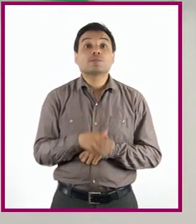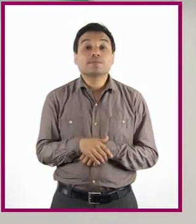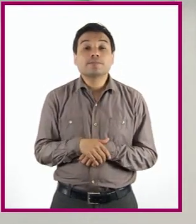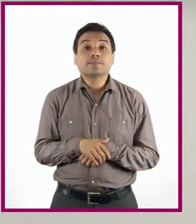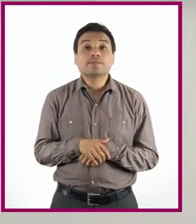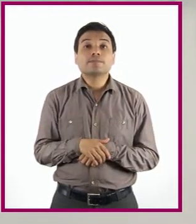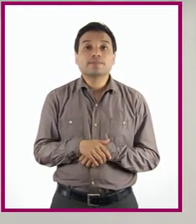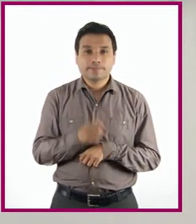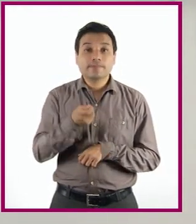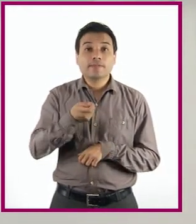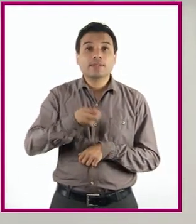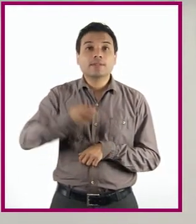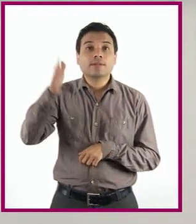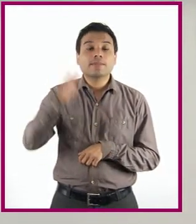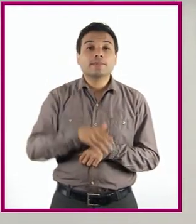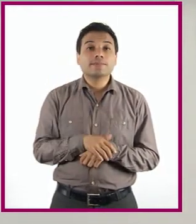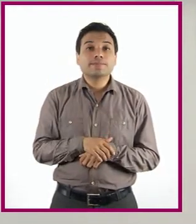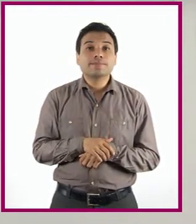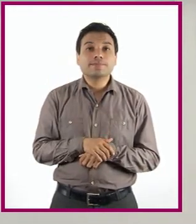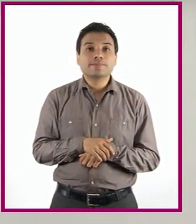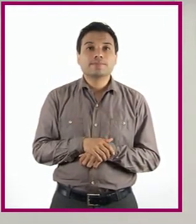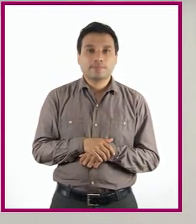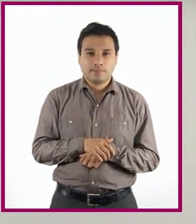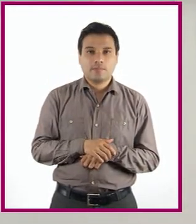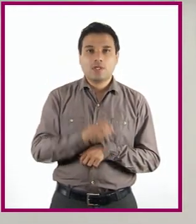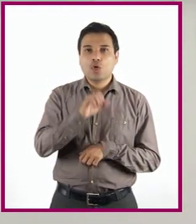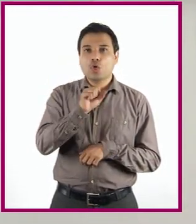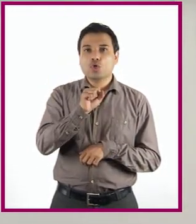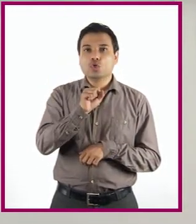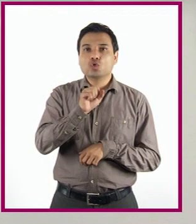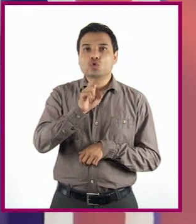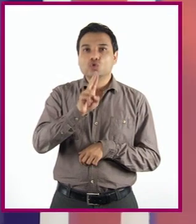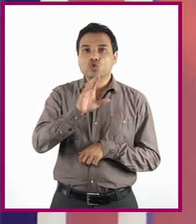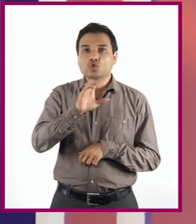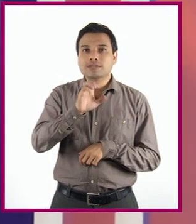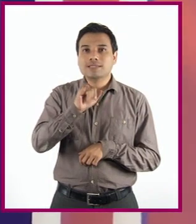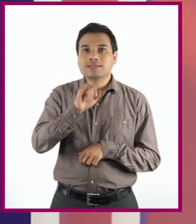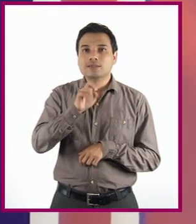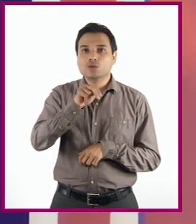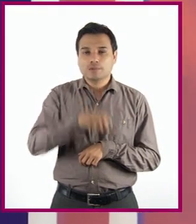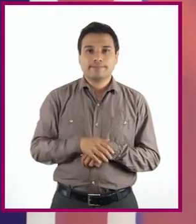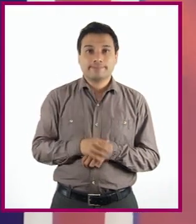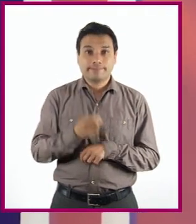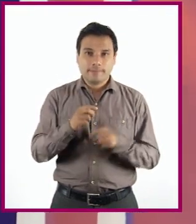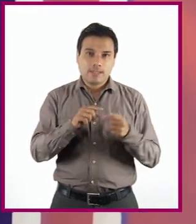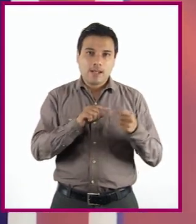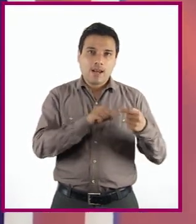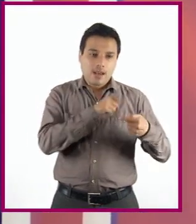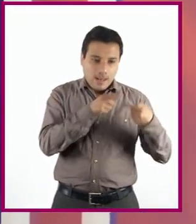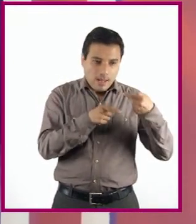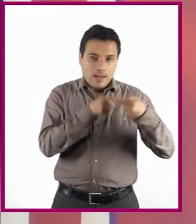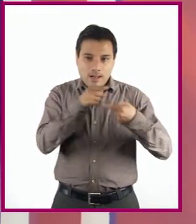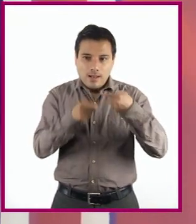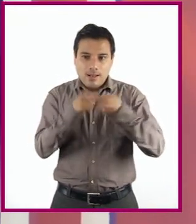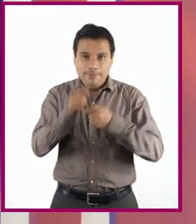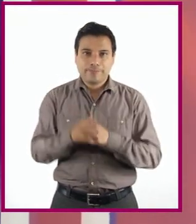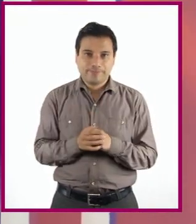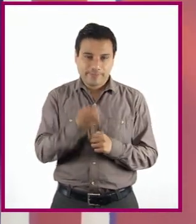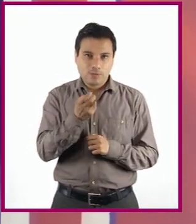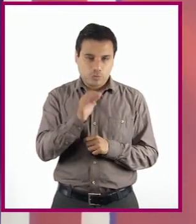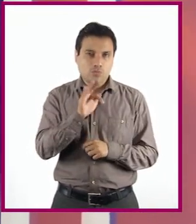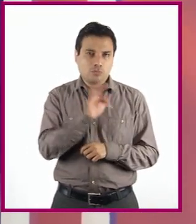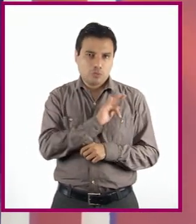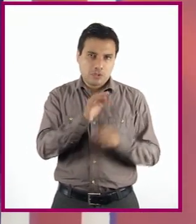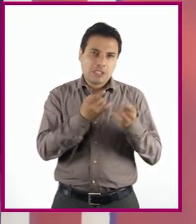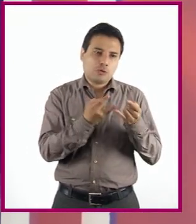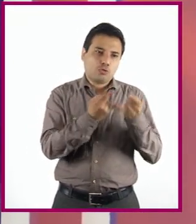al principio, se le conoce como sucesión. Un recurso es indicar los diferentes sucesos a